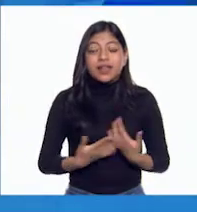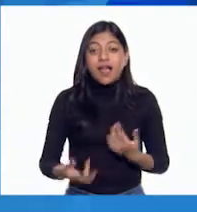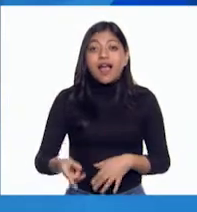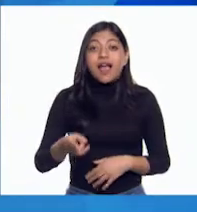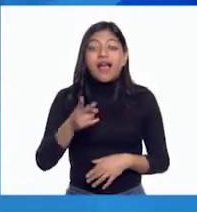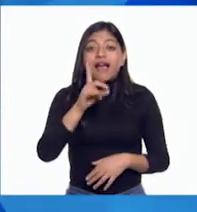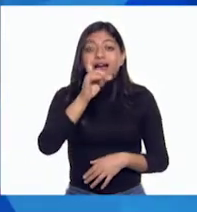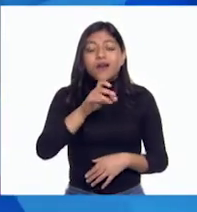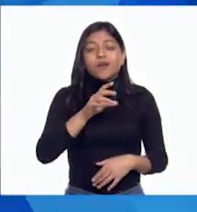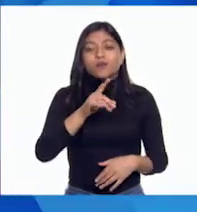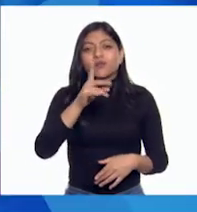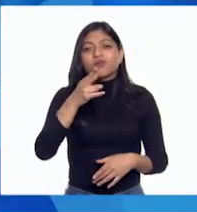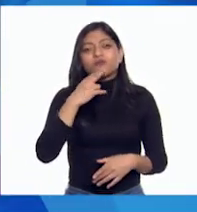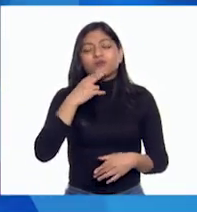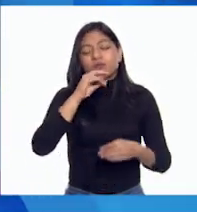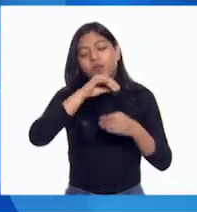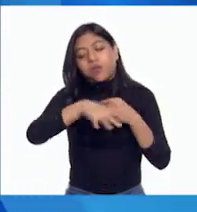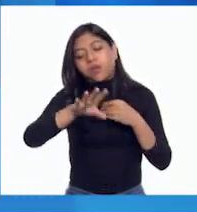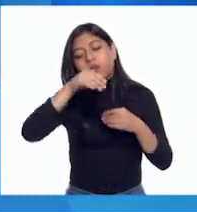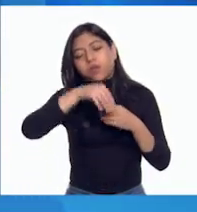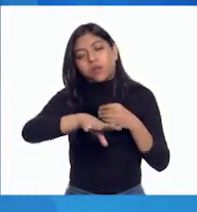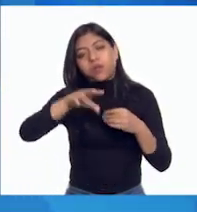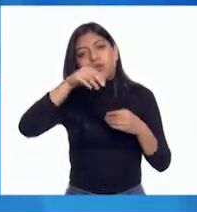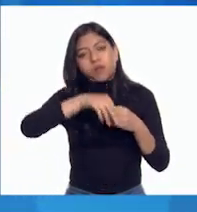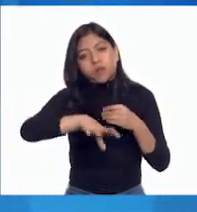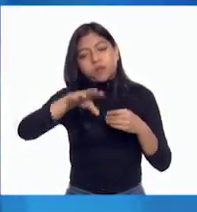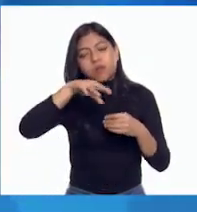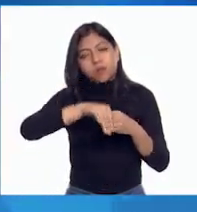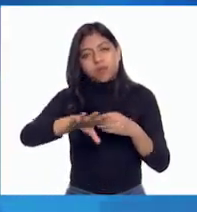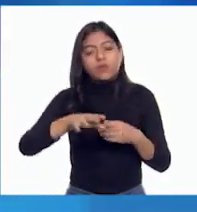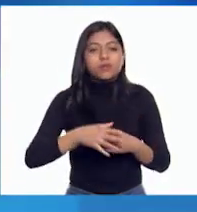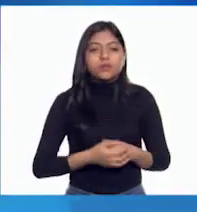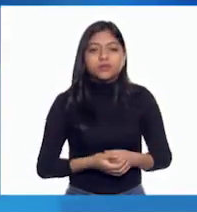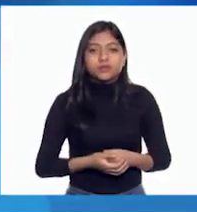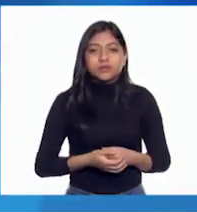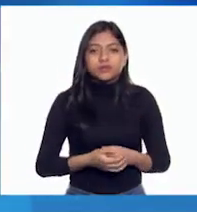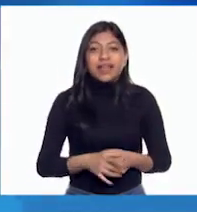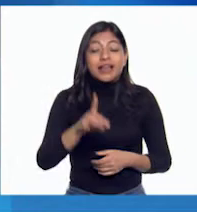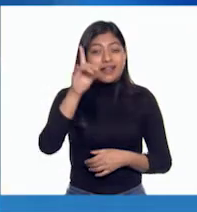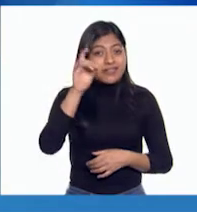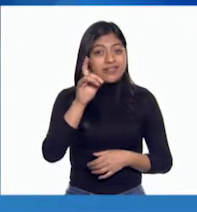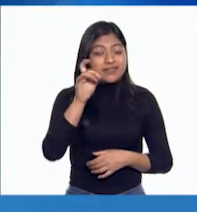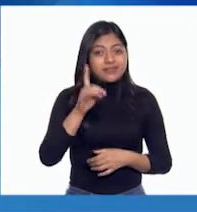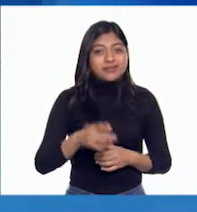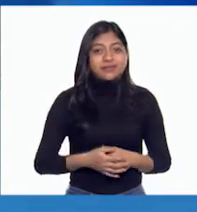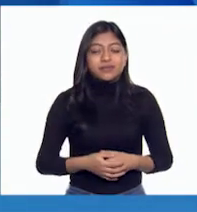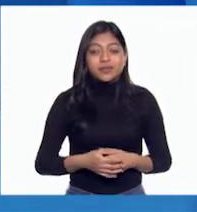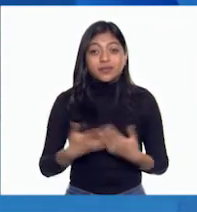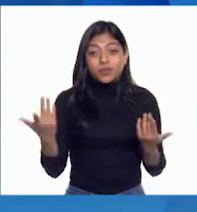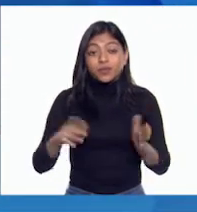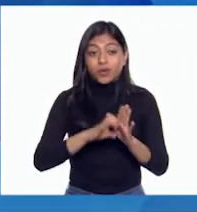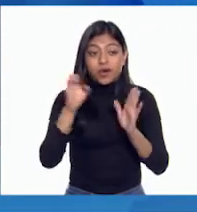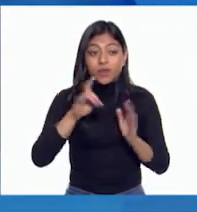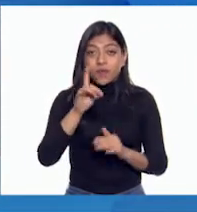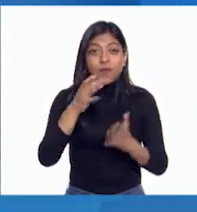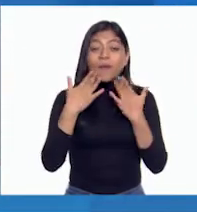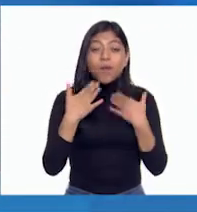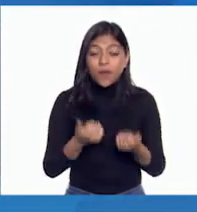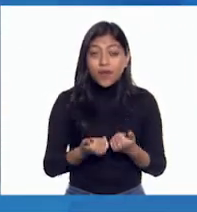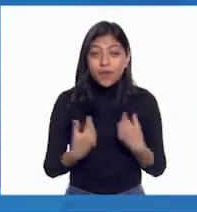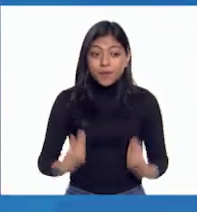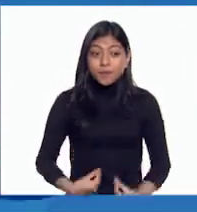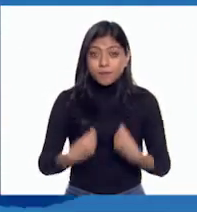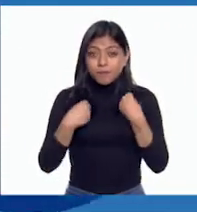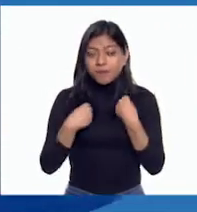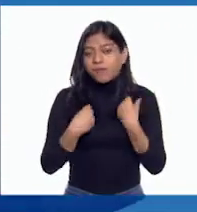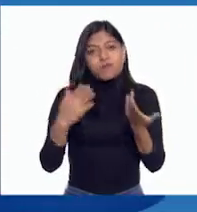agua porque la desperdician demasiado. El agua. Porque sin el agua nosotros no